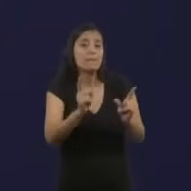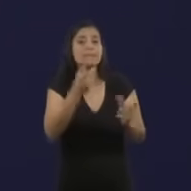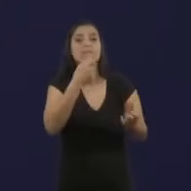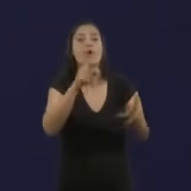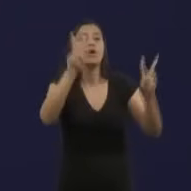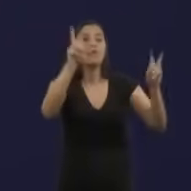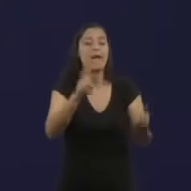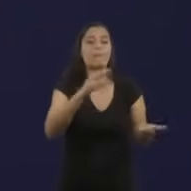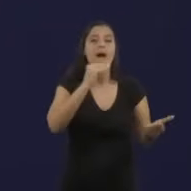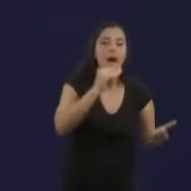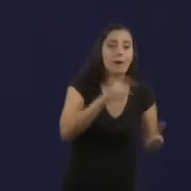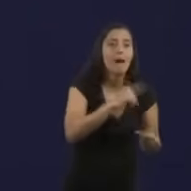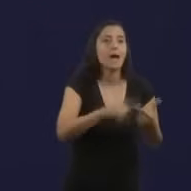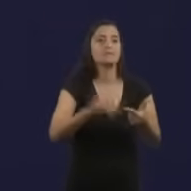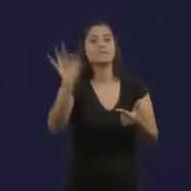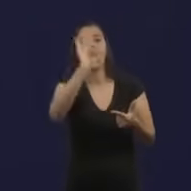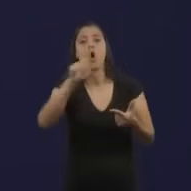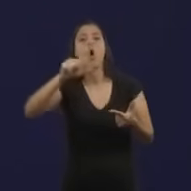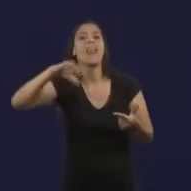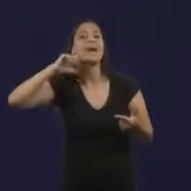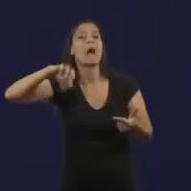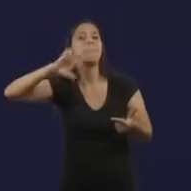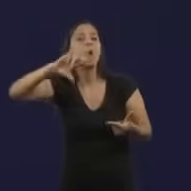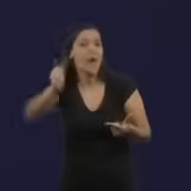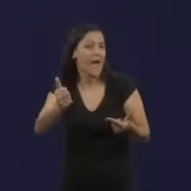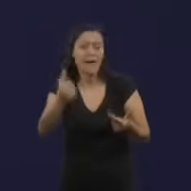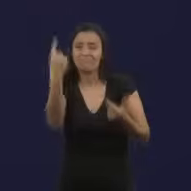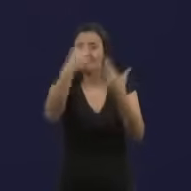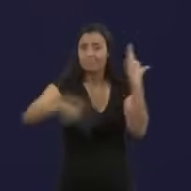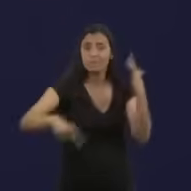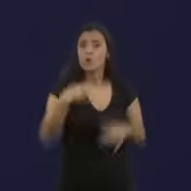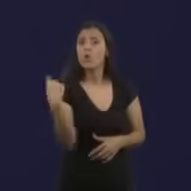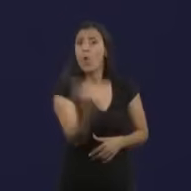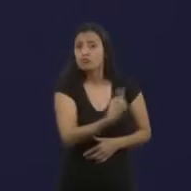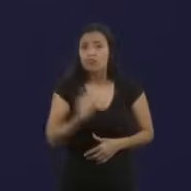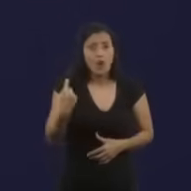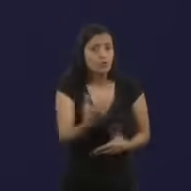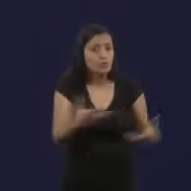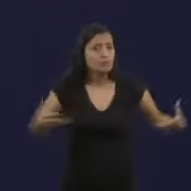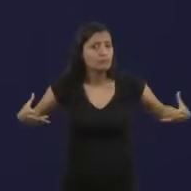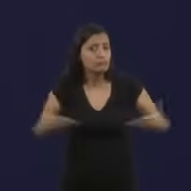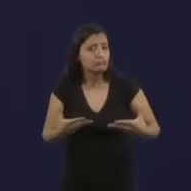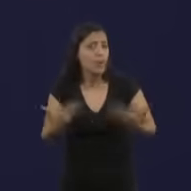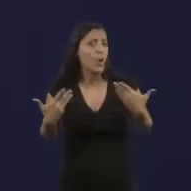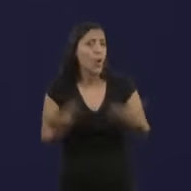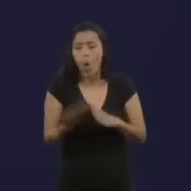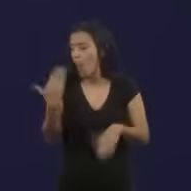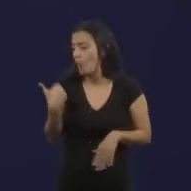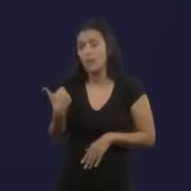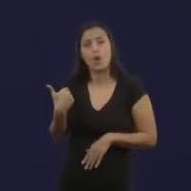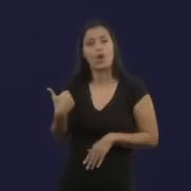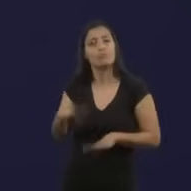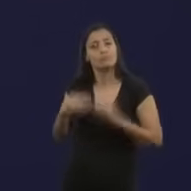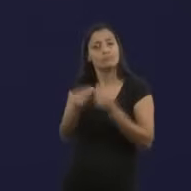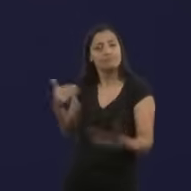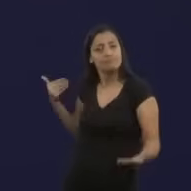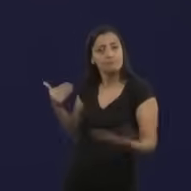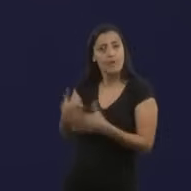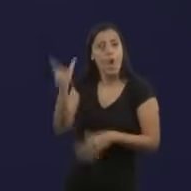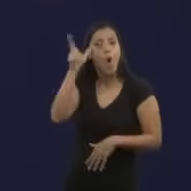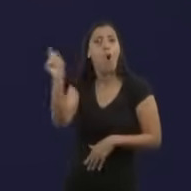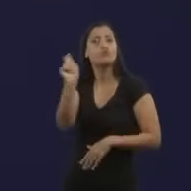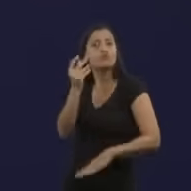masa a quien sea a la cámpora o quien sea nosotros estamos por supuesto que hace 8 meses de que asumimos